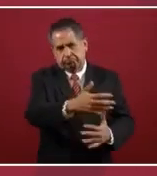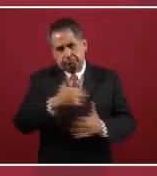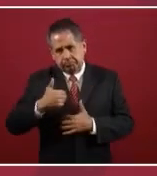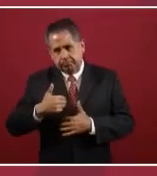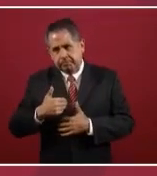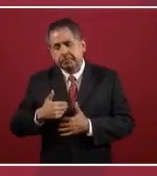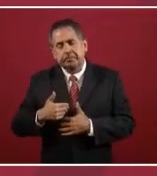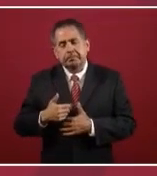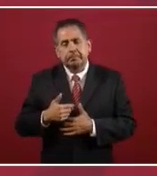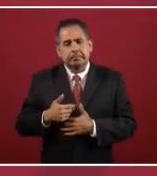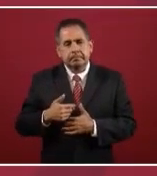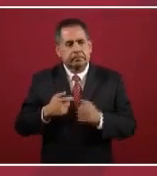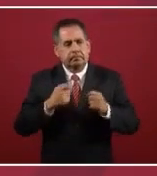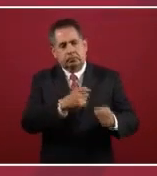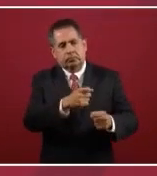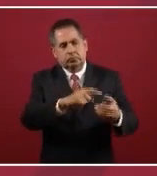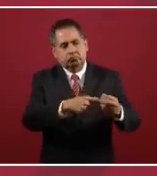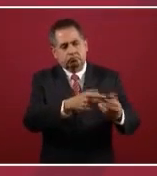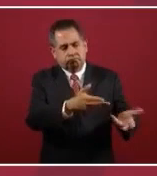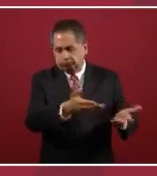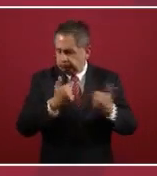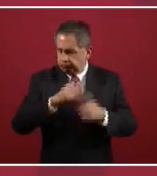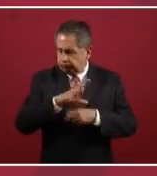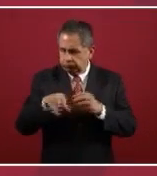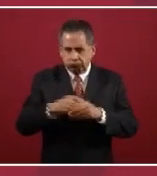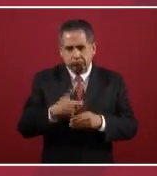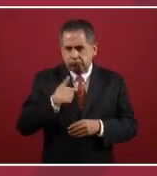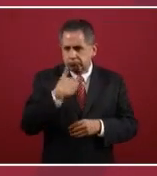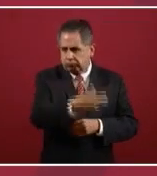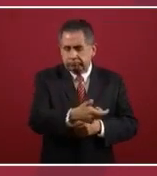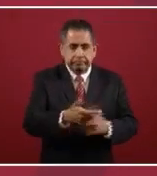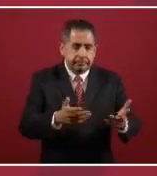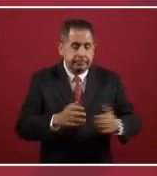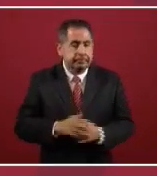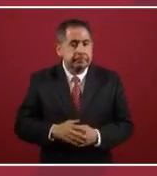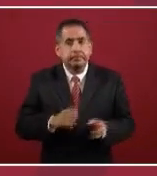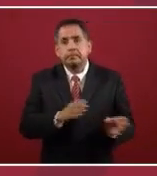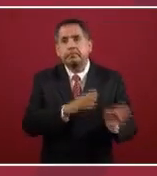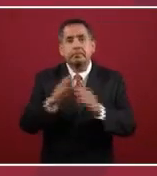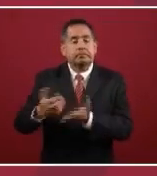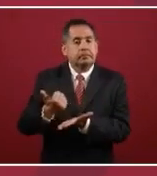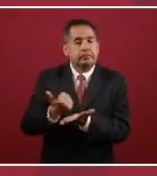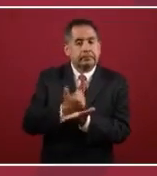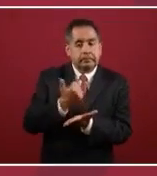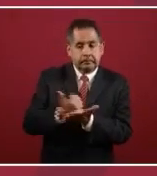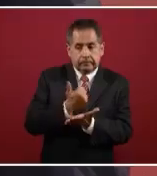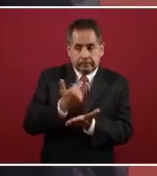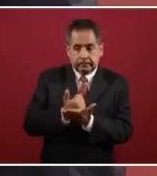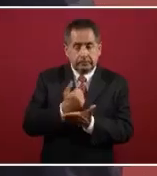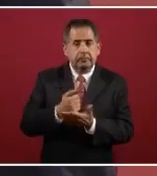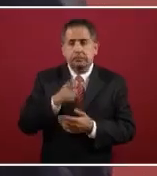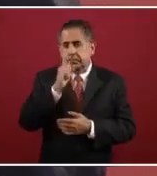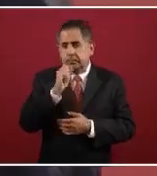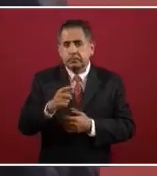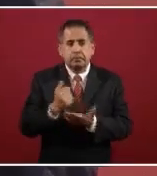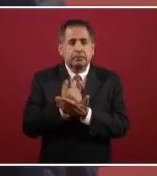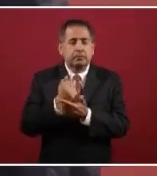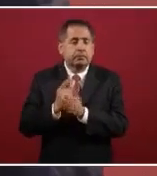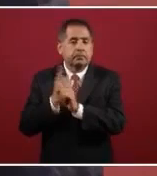como precio de garantía. En el caso del arroz y del